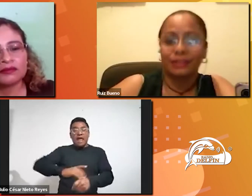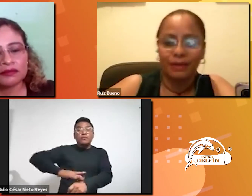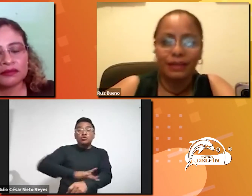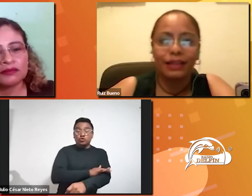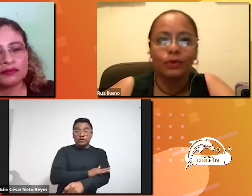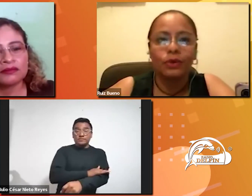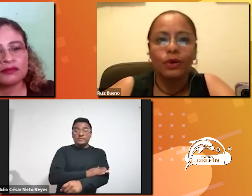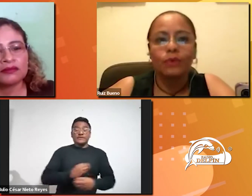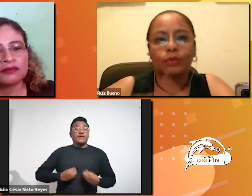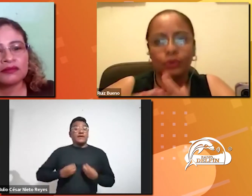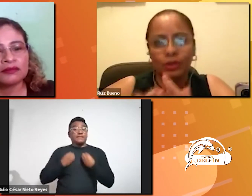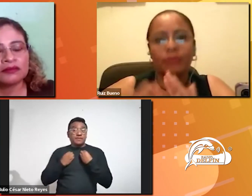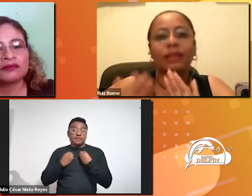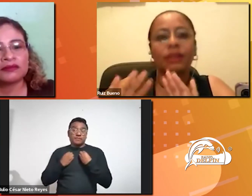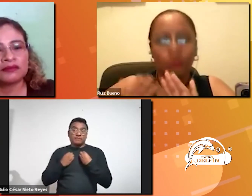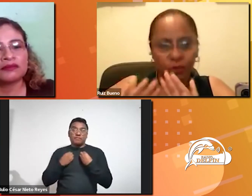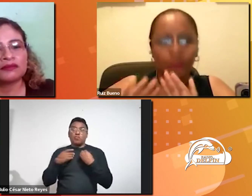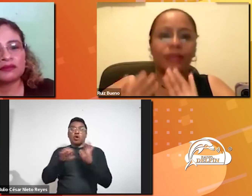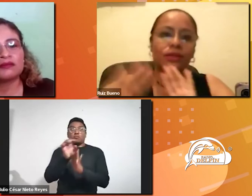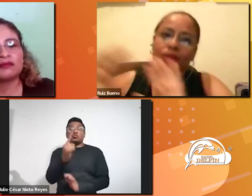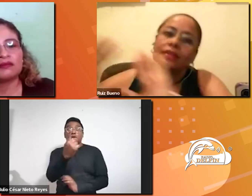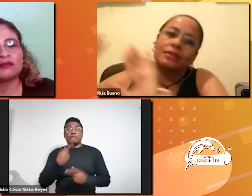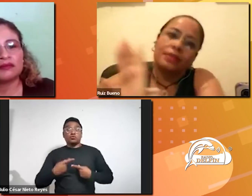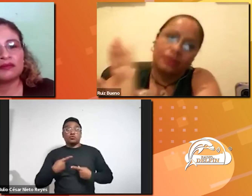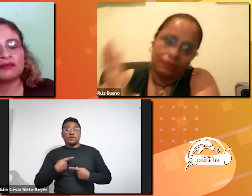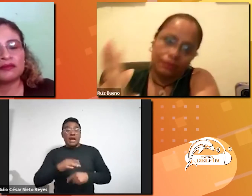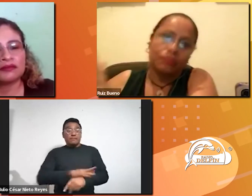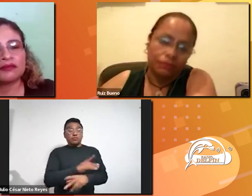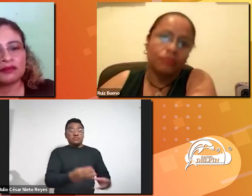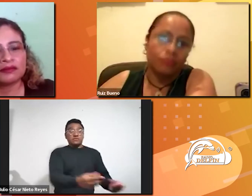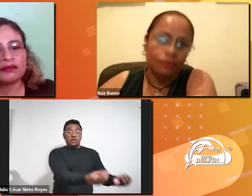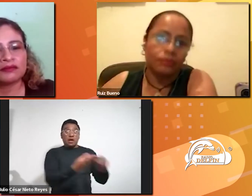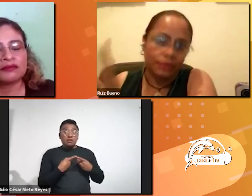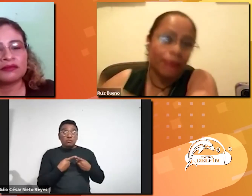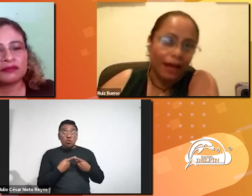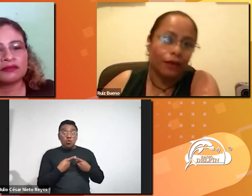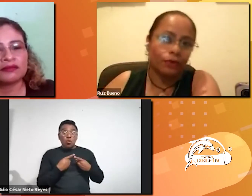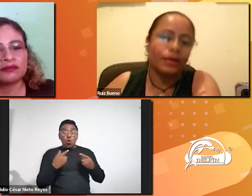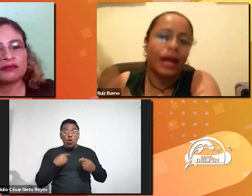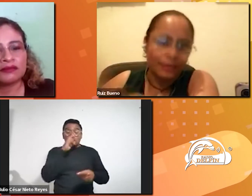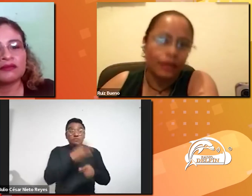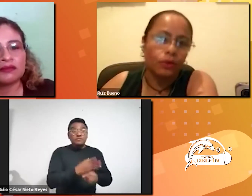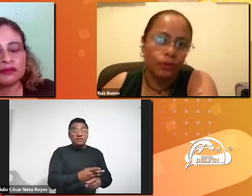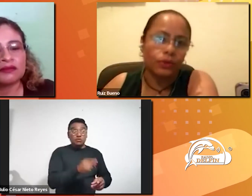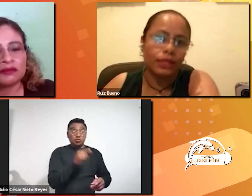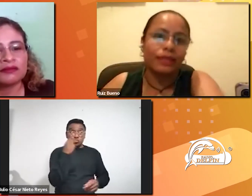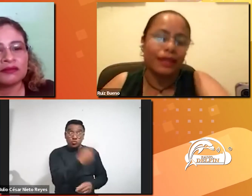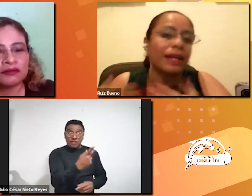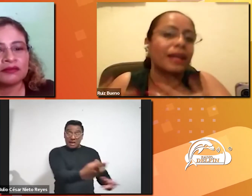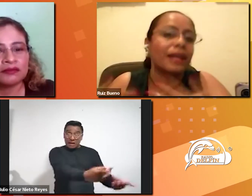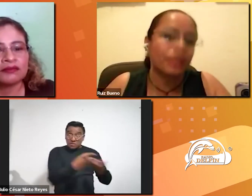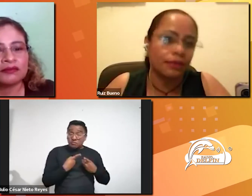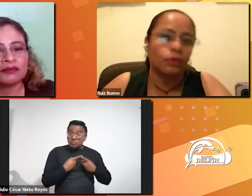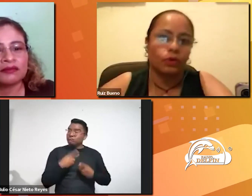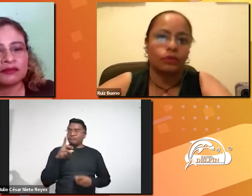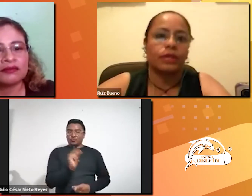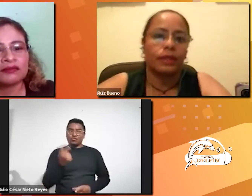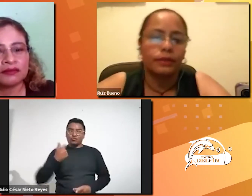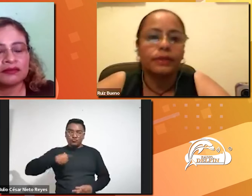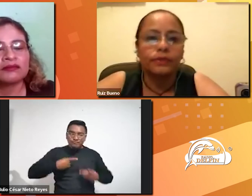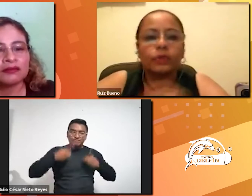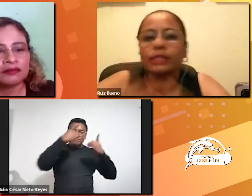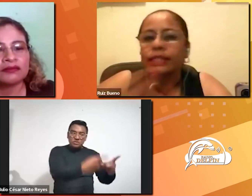me las está aventando, pues yo también tengo todo el derecho de decir, trabájalo, haz algo por ti de la manera más